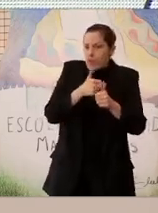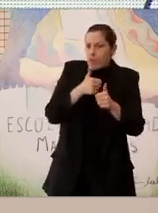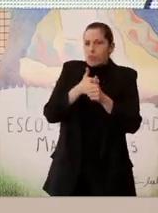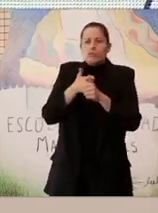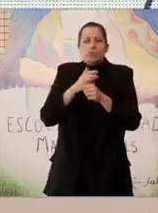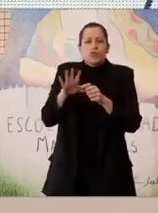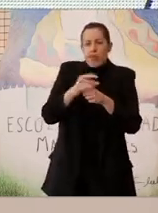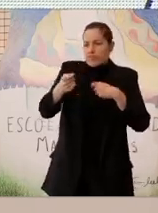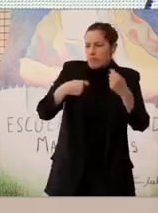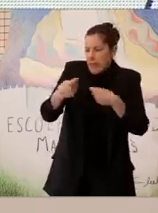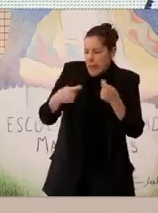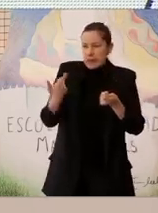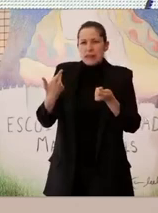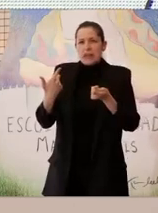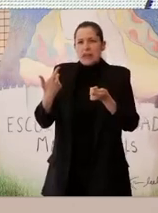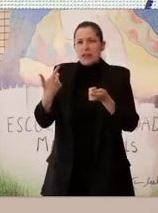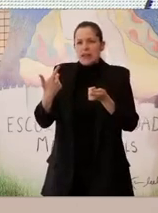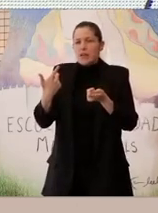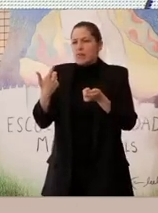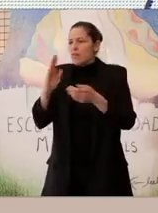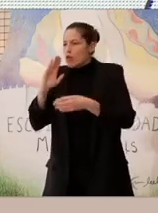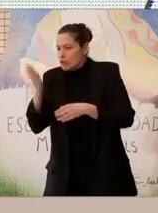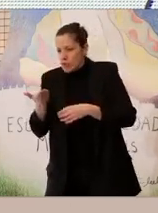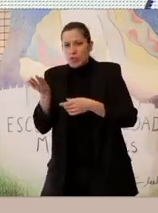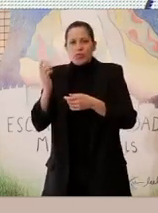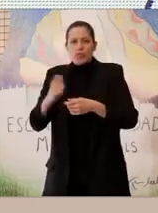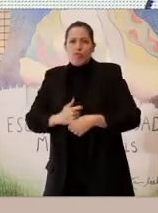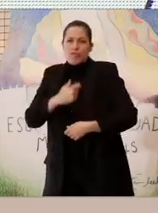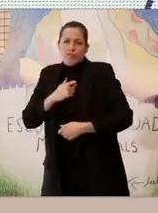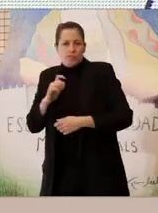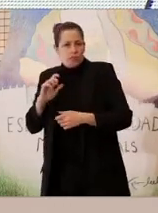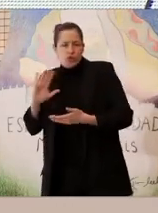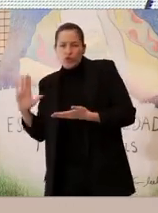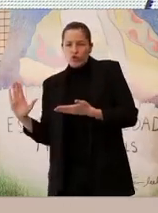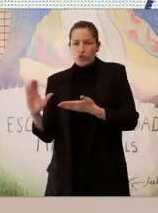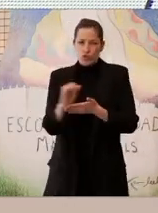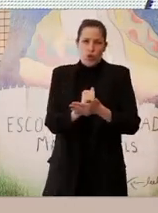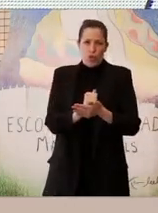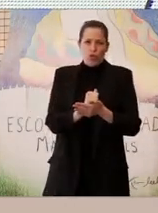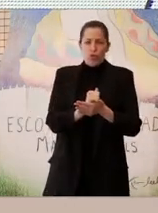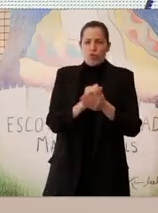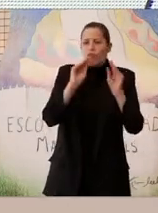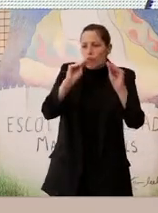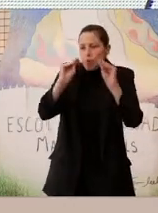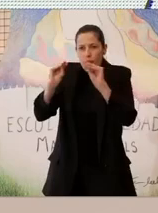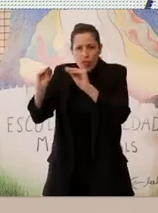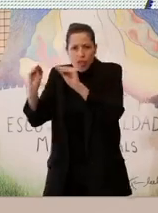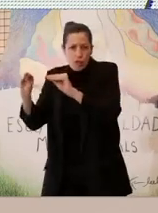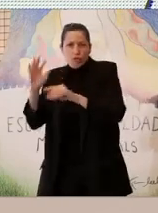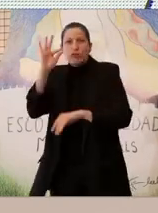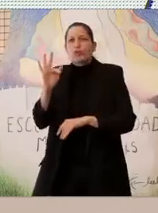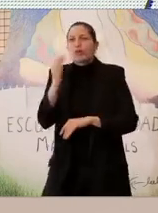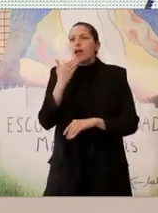contencioso, laboral, a todas, y a todas las especialidades, no solamente violencia de género. Son, si no me equivoco, 52 horas. Se